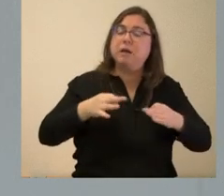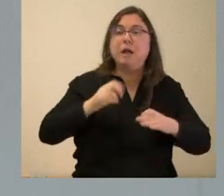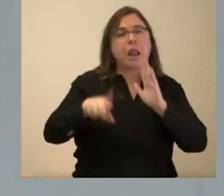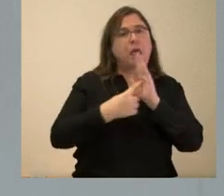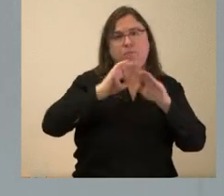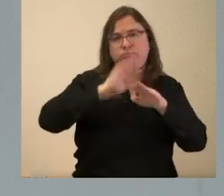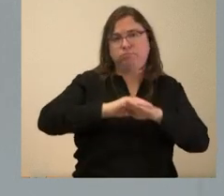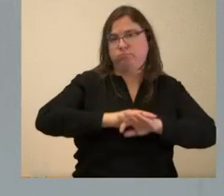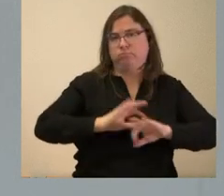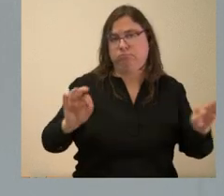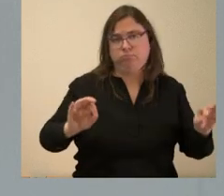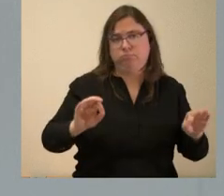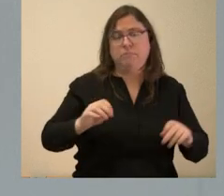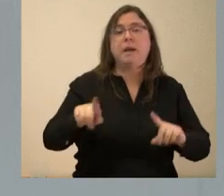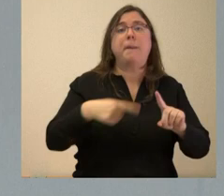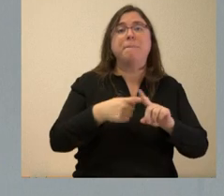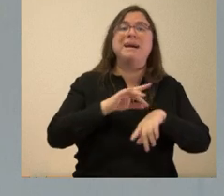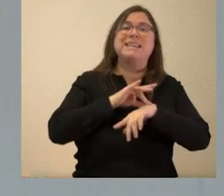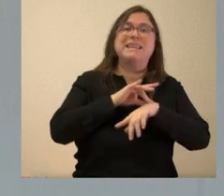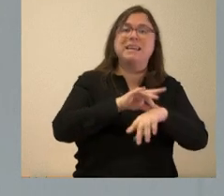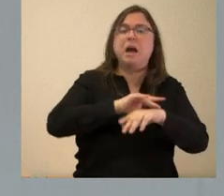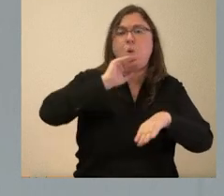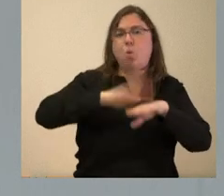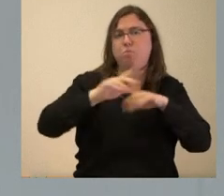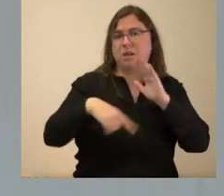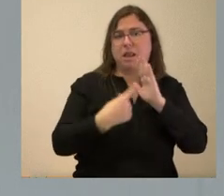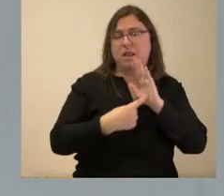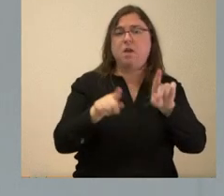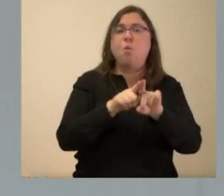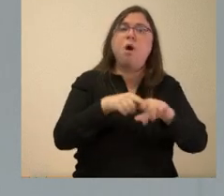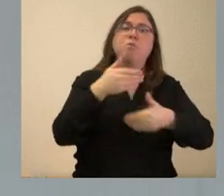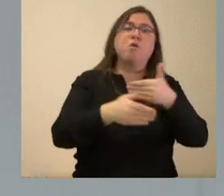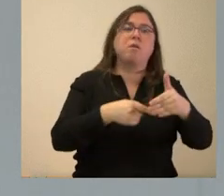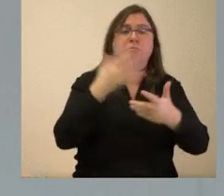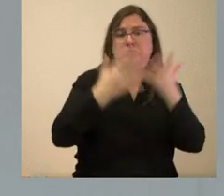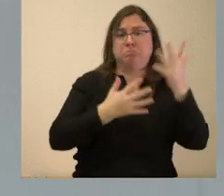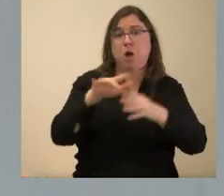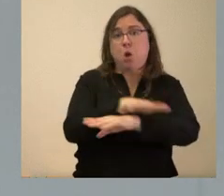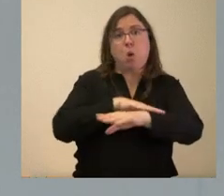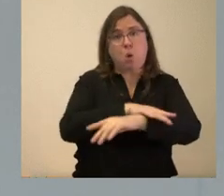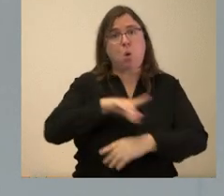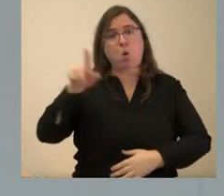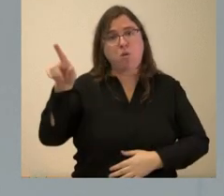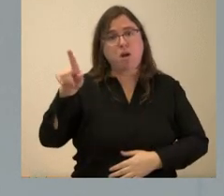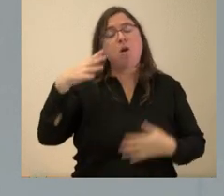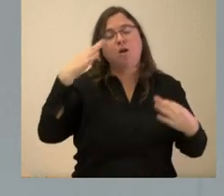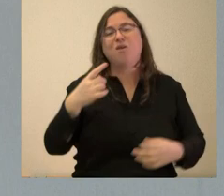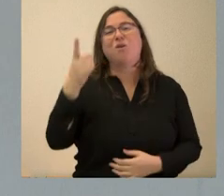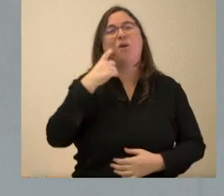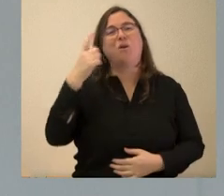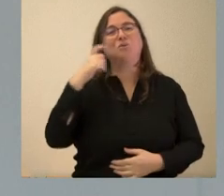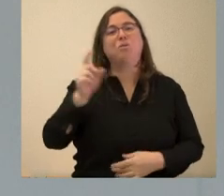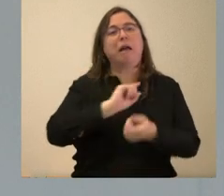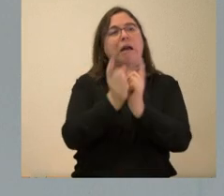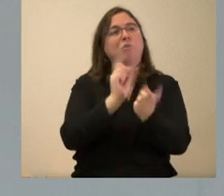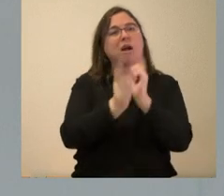ley y siempre nuestra guía ha sido el cumplimiento de la ley de los trámites administrativos hay un gobierno que lógicamente está muy acostumbrado a